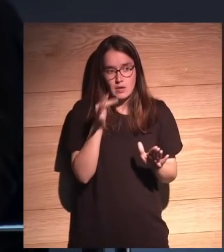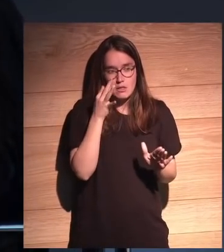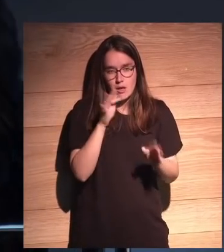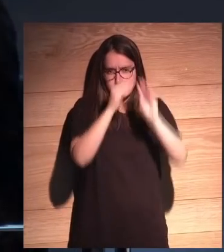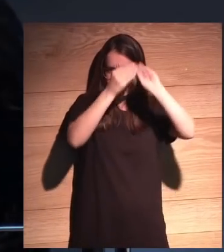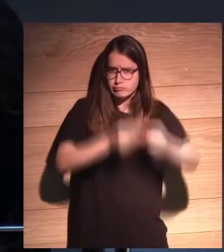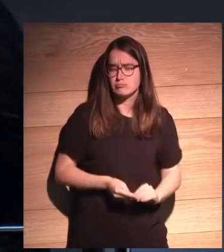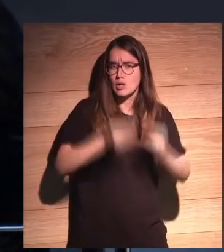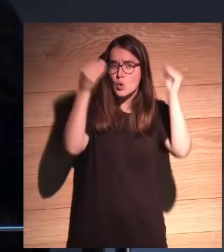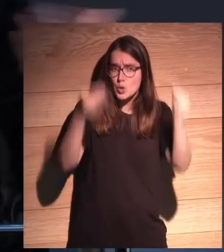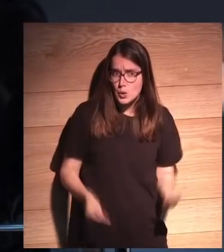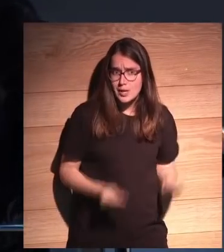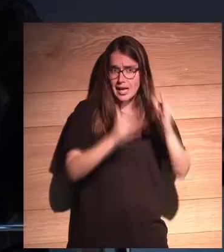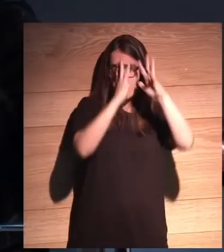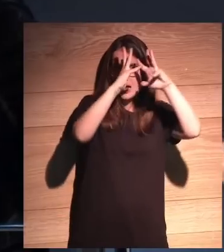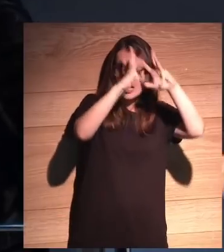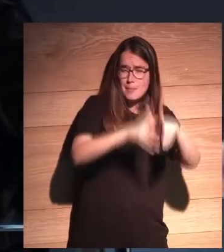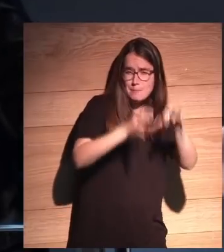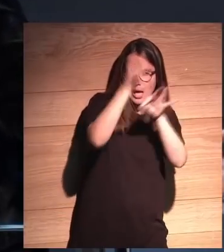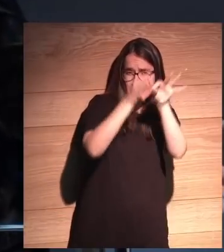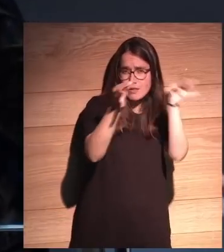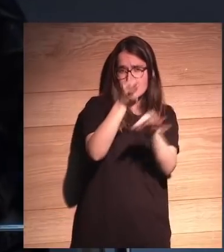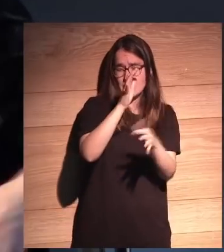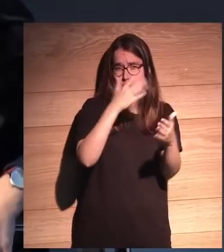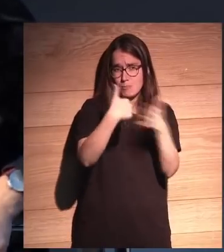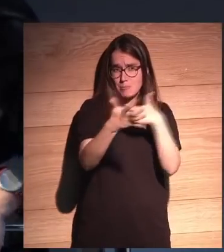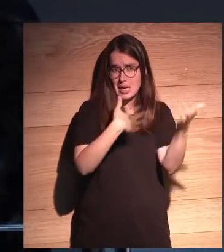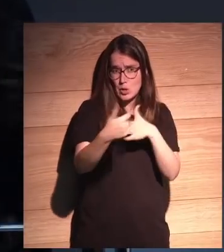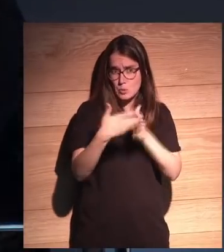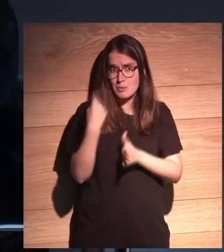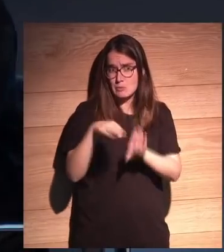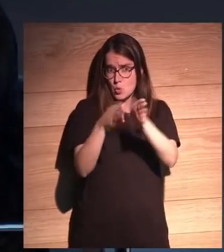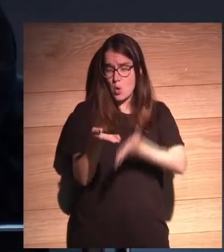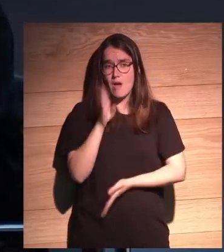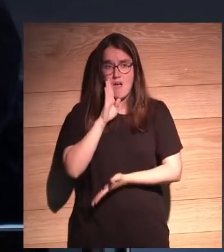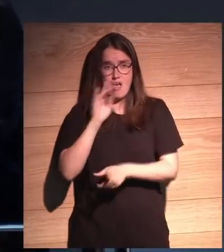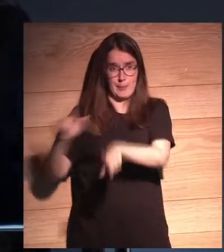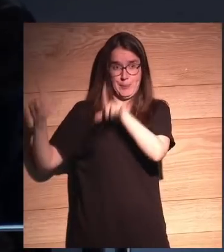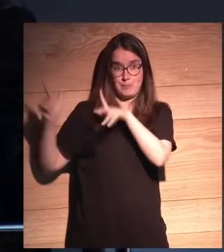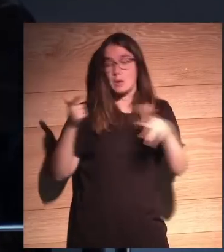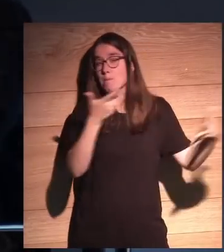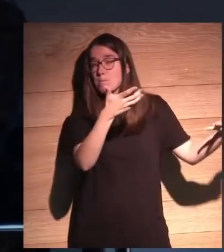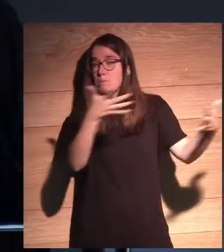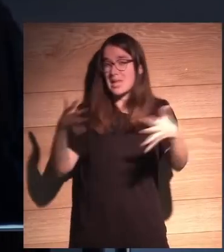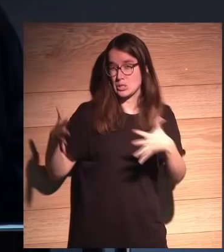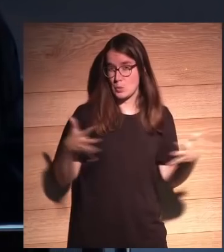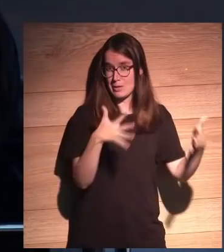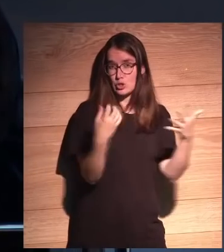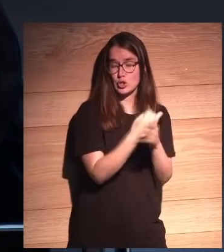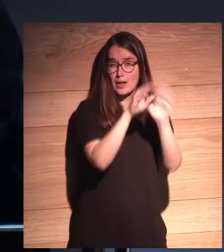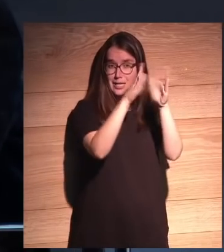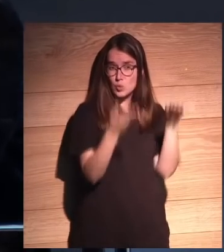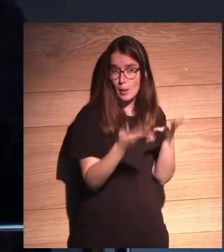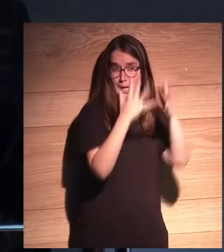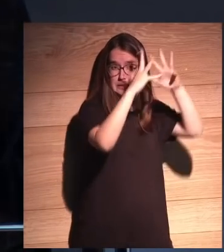extraordinario, que ha medido las manos, entre otras las de la Cueva del Castillo. Y más o menos el resultado es, en todas las cuevas